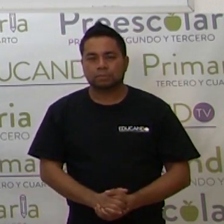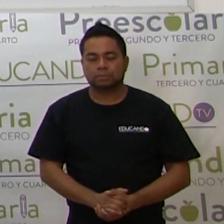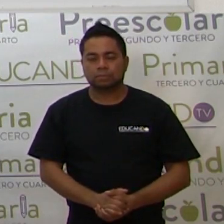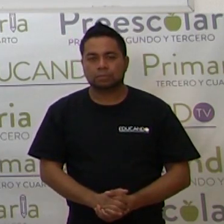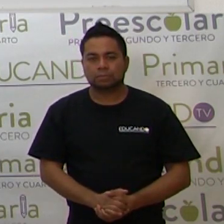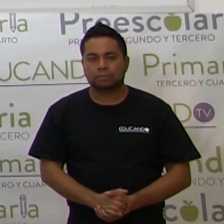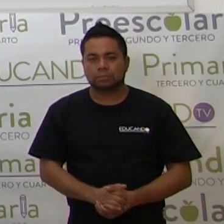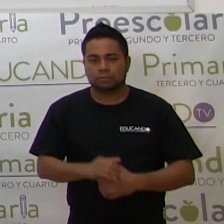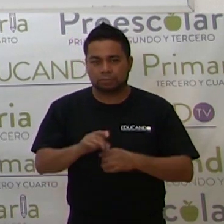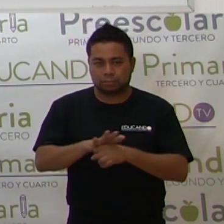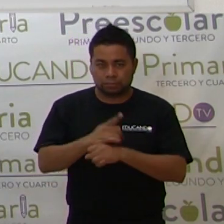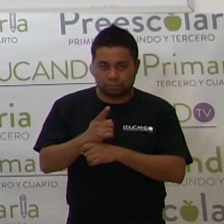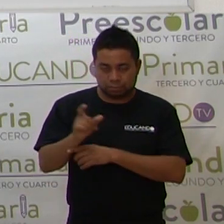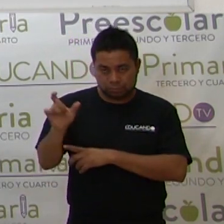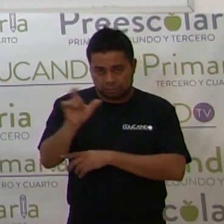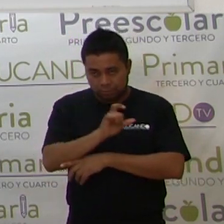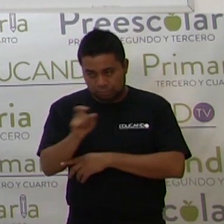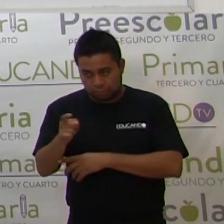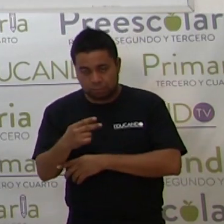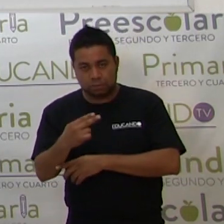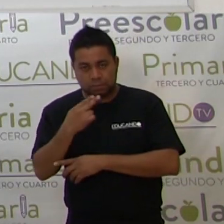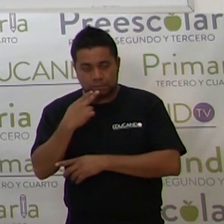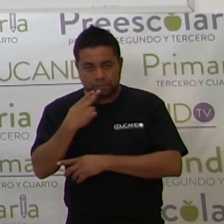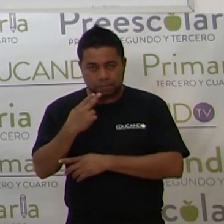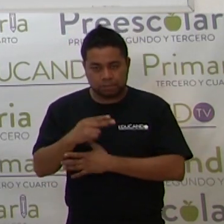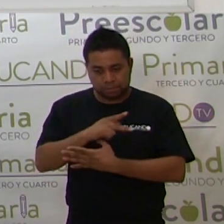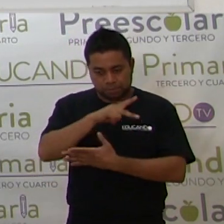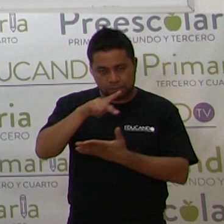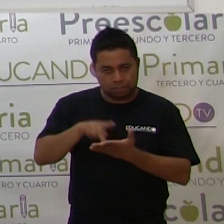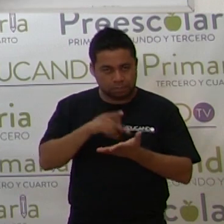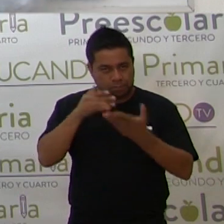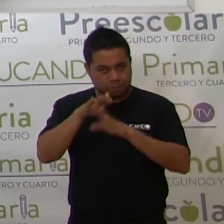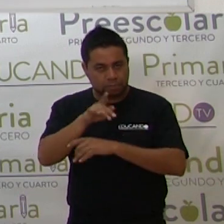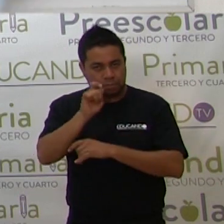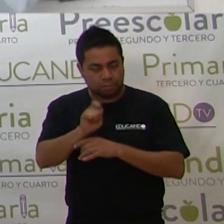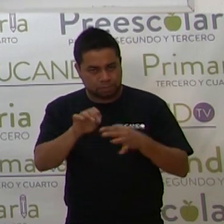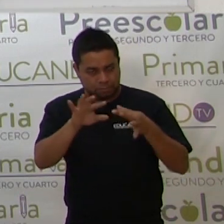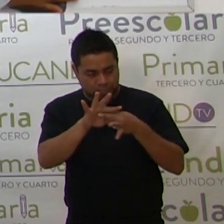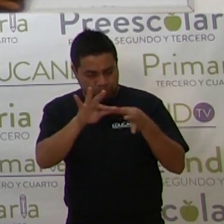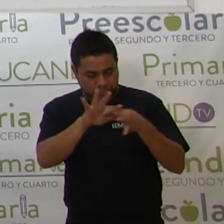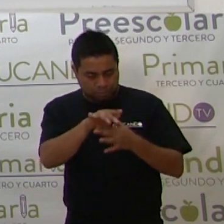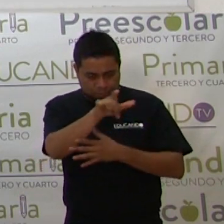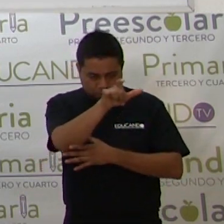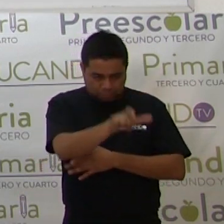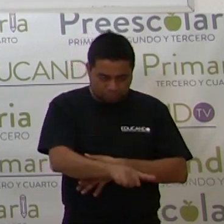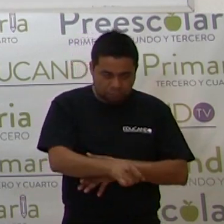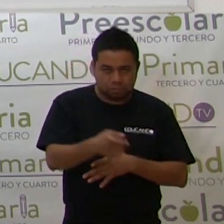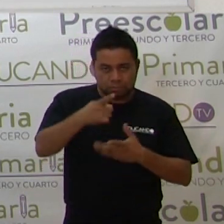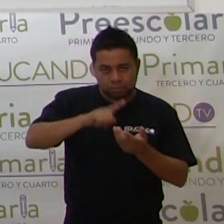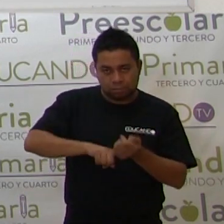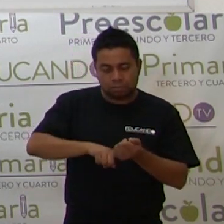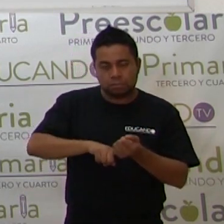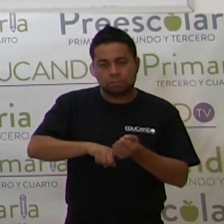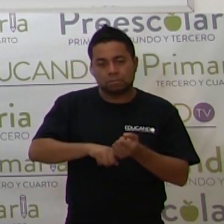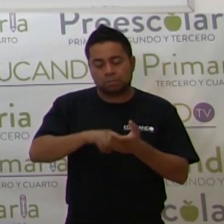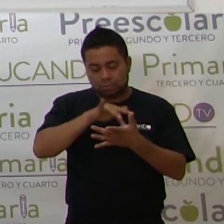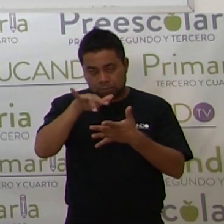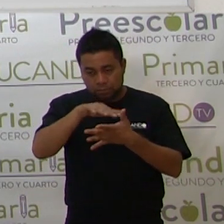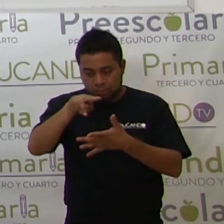porque al momento de utilizar nuevamente lo que es la descripción dentro de nuestra